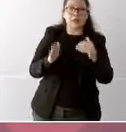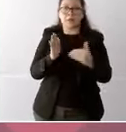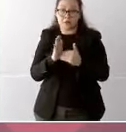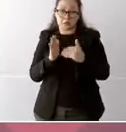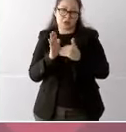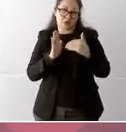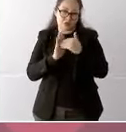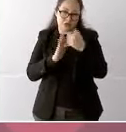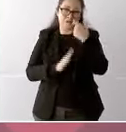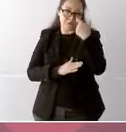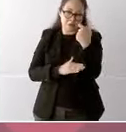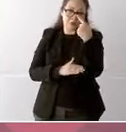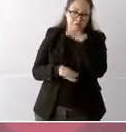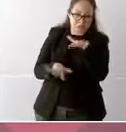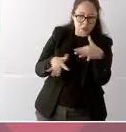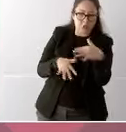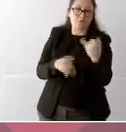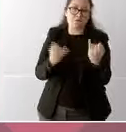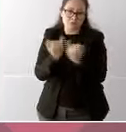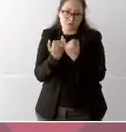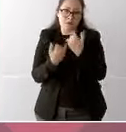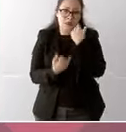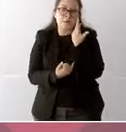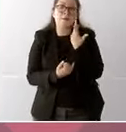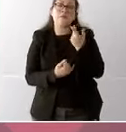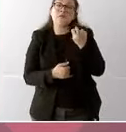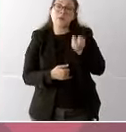Esto pensando en los parques